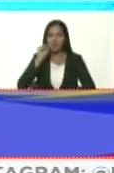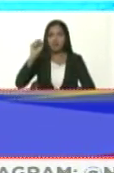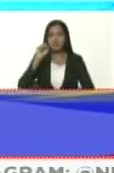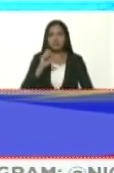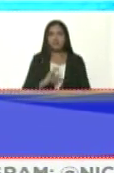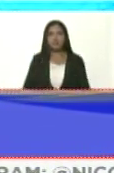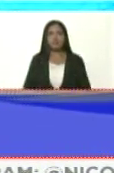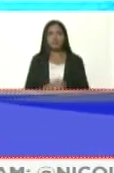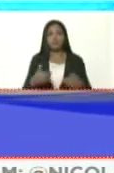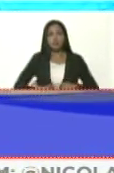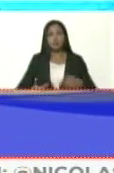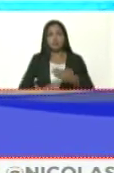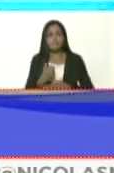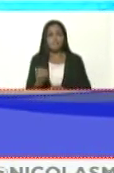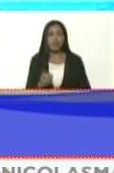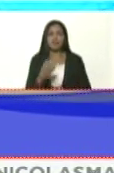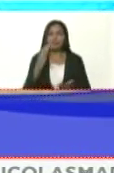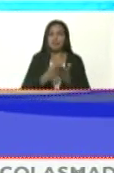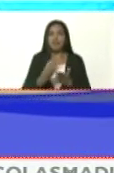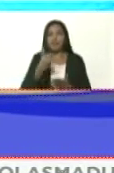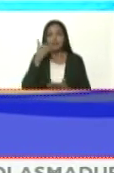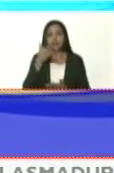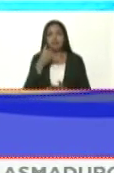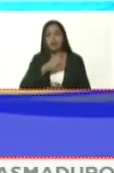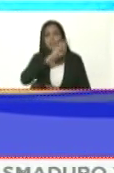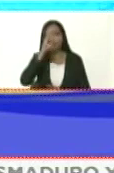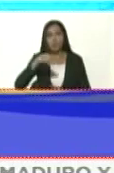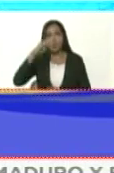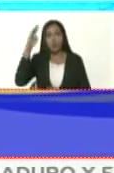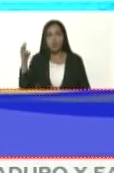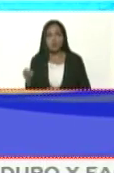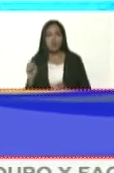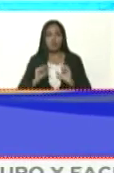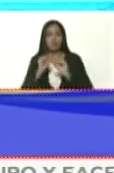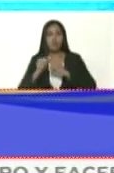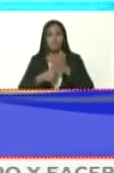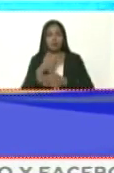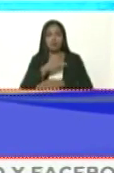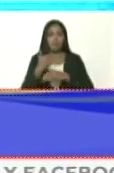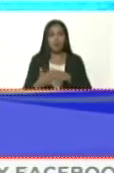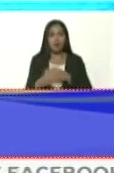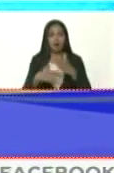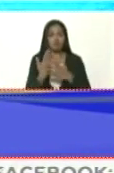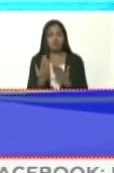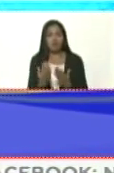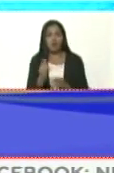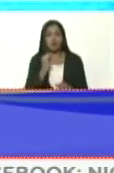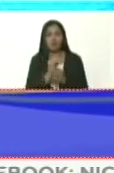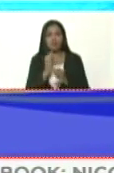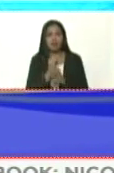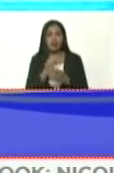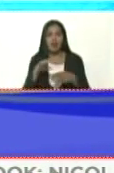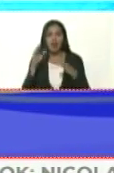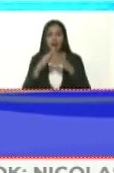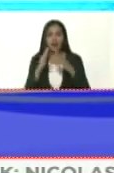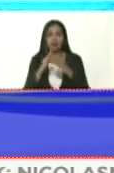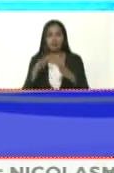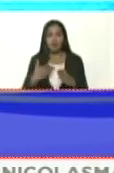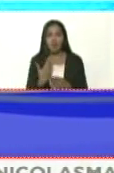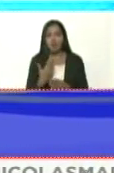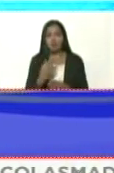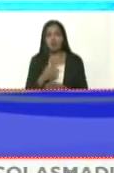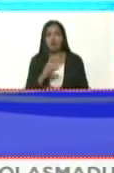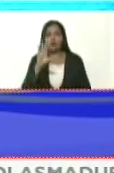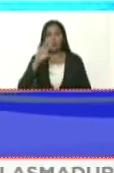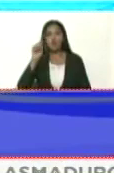y eficiente de CanTV, Movilnet, y del avance de este plan de Internet al hogar y de